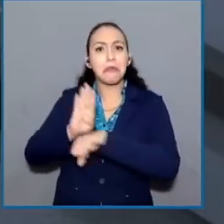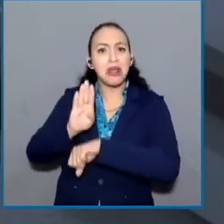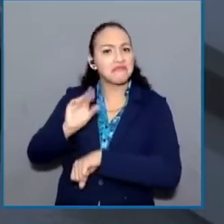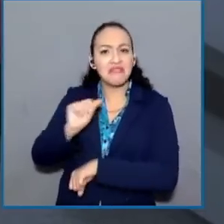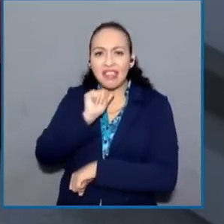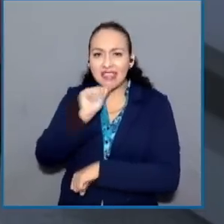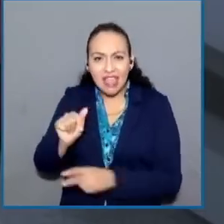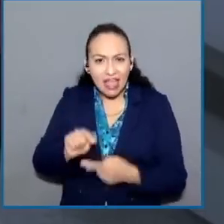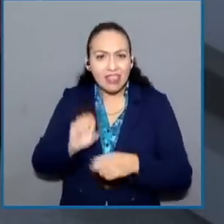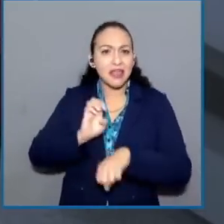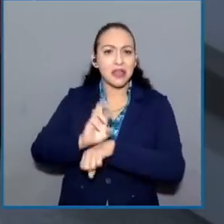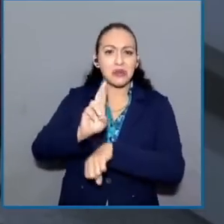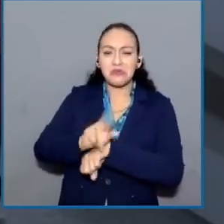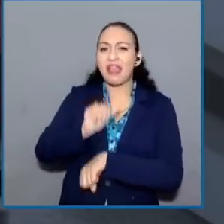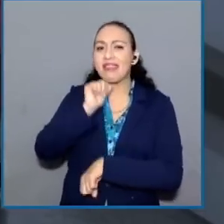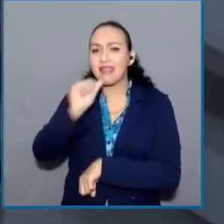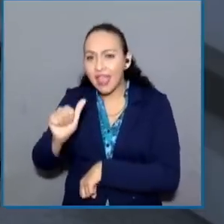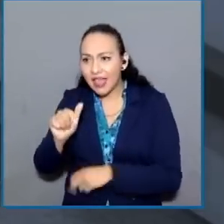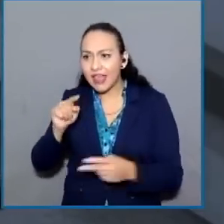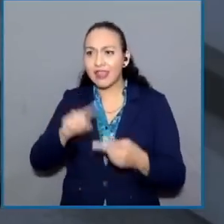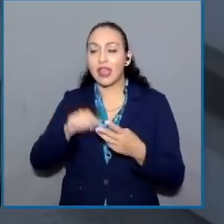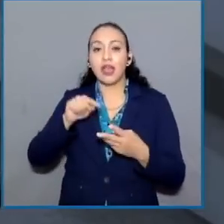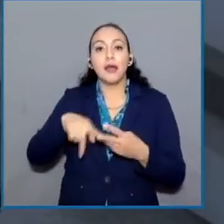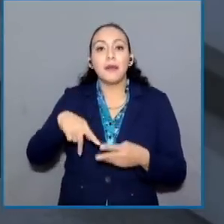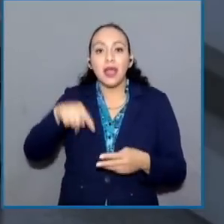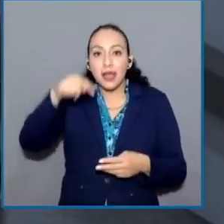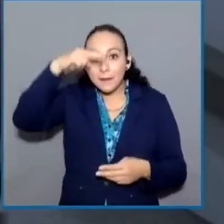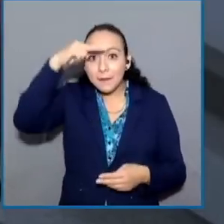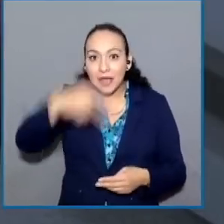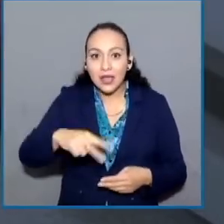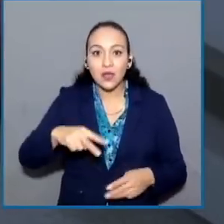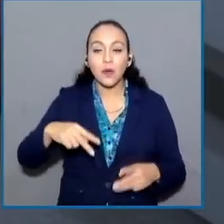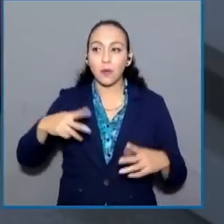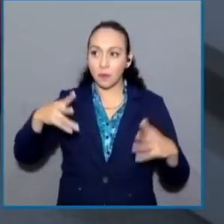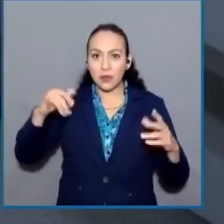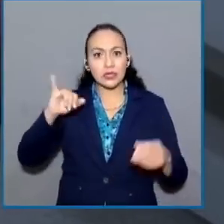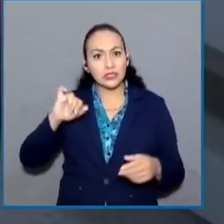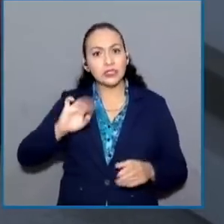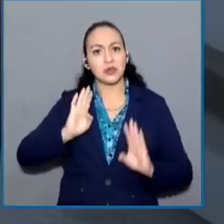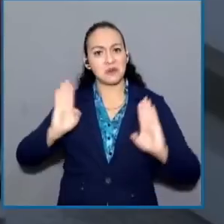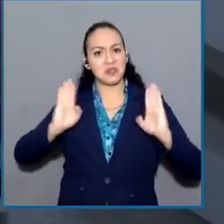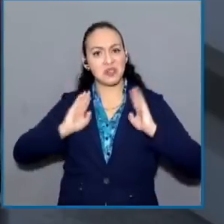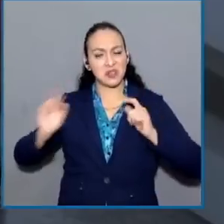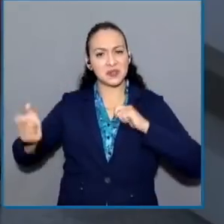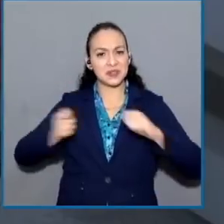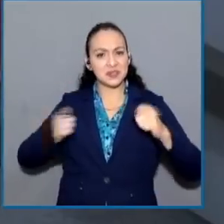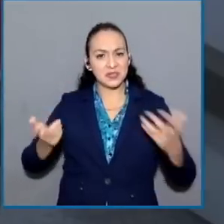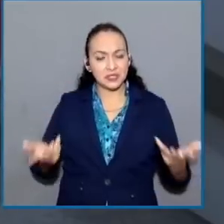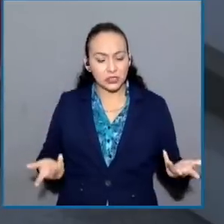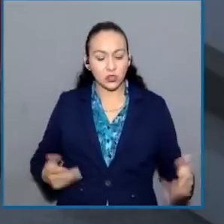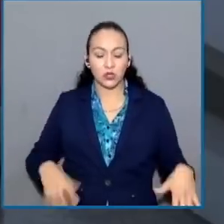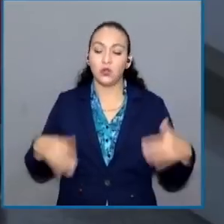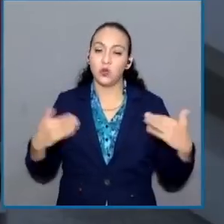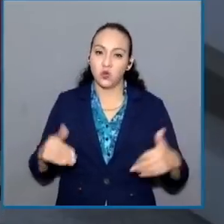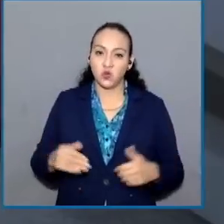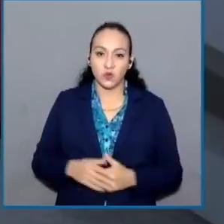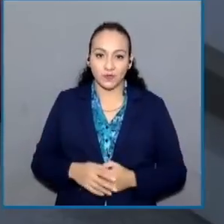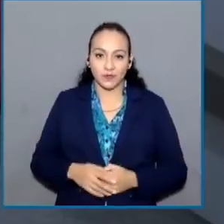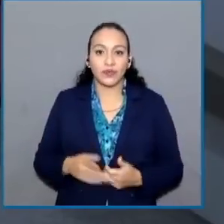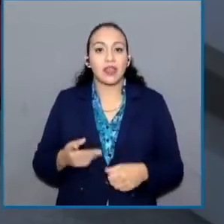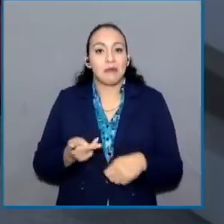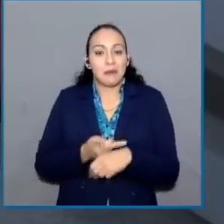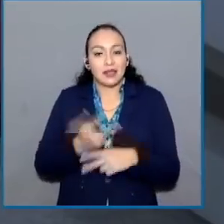sino lo estamos viendo directamente en México. Los vimos quizá resguardando o protegiendo esos proyectos, pero los vemos ahora con la centralidad de